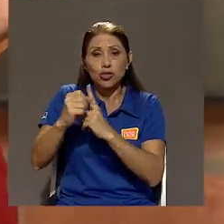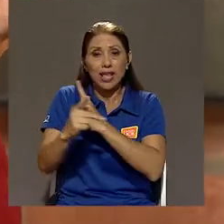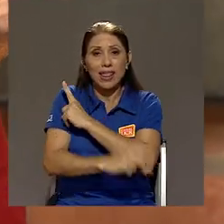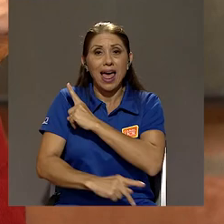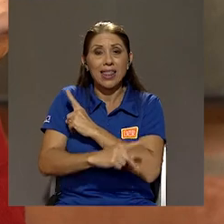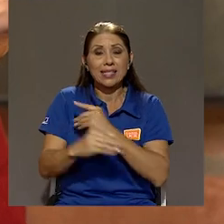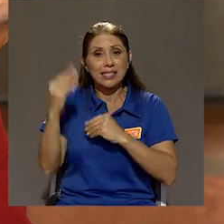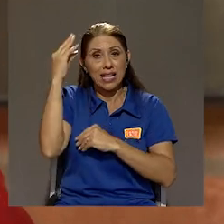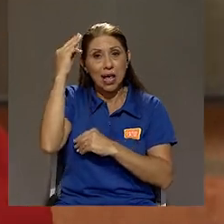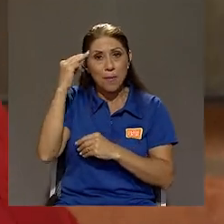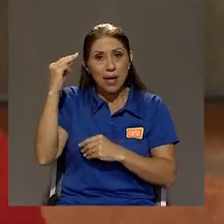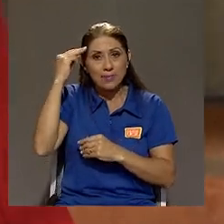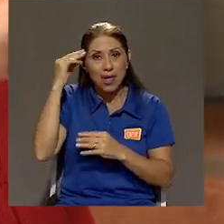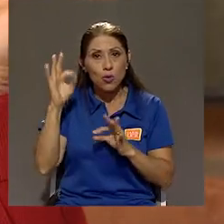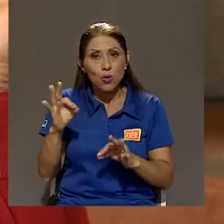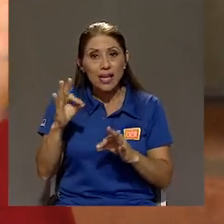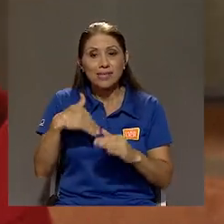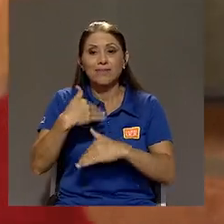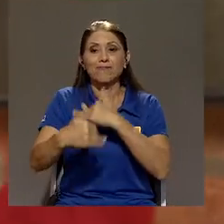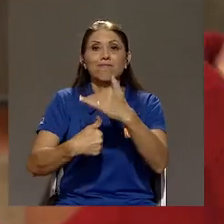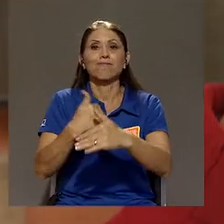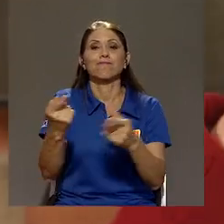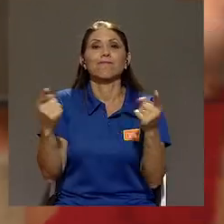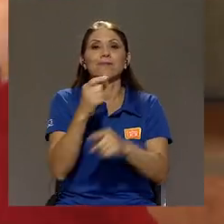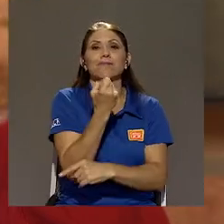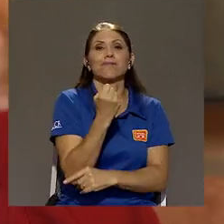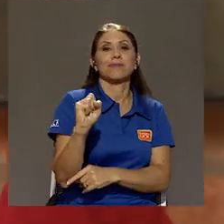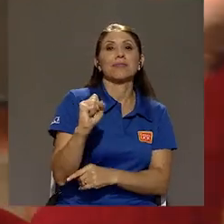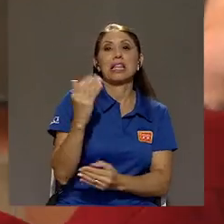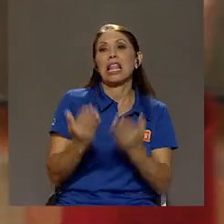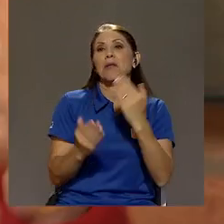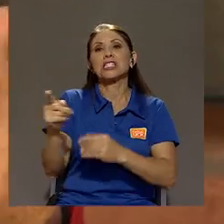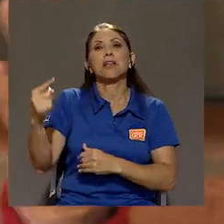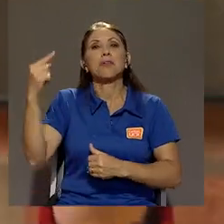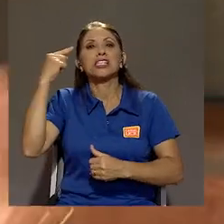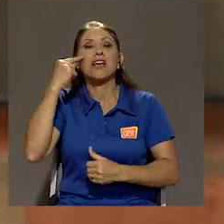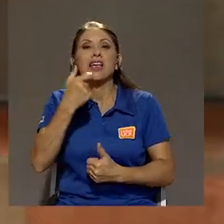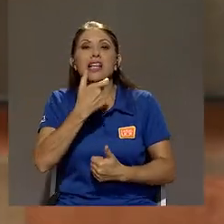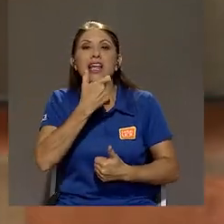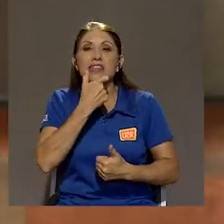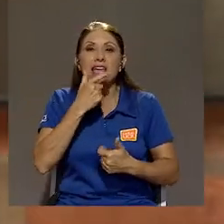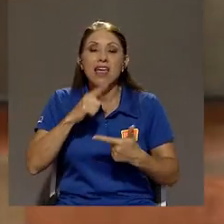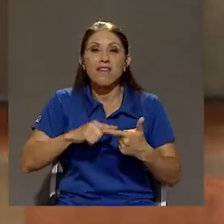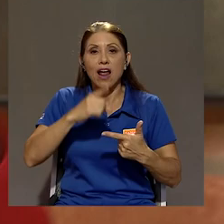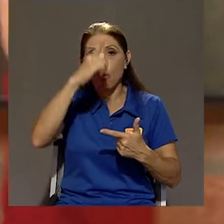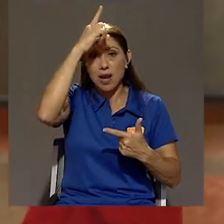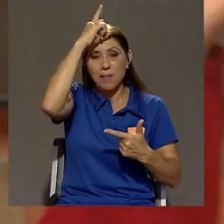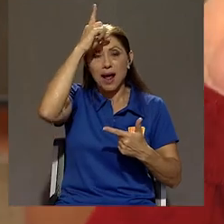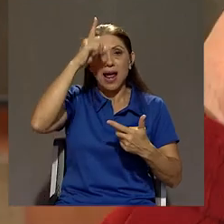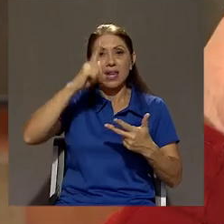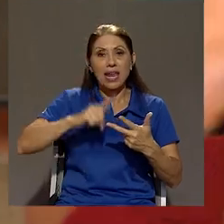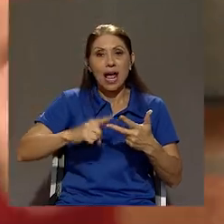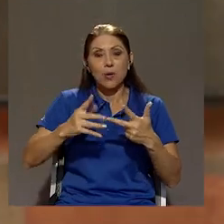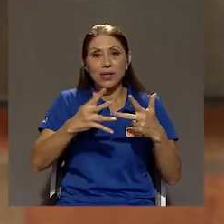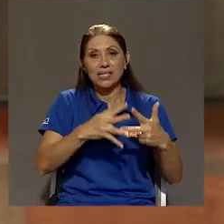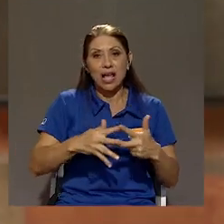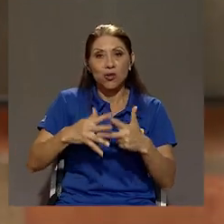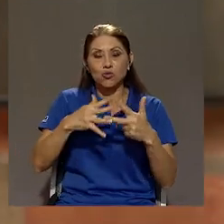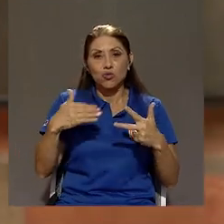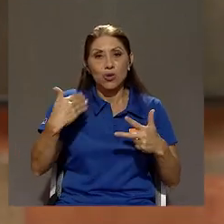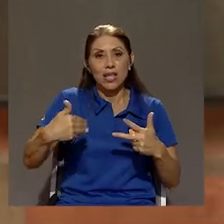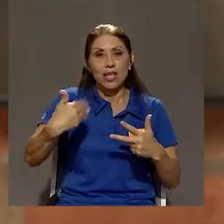ocurrir una revolución. Y probablemente él se imaginaba Inglaterra o Alemania, tal vez pasando más tiempo Estados